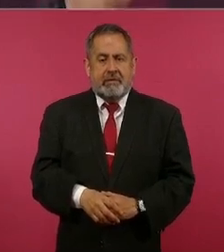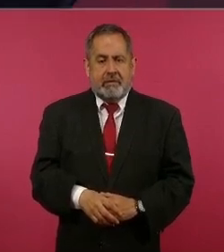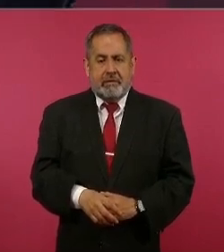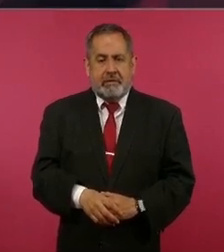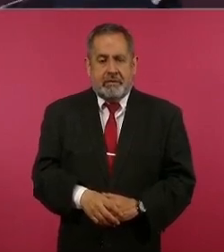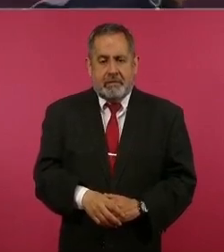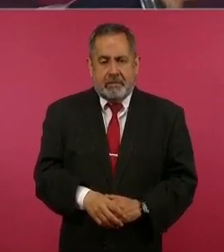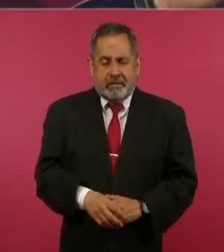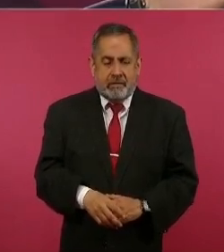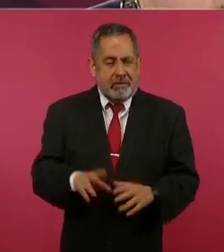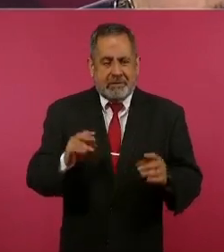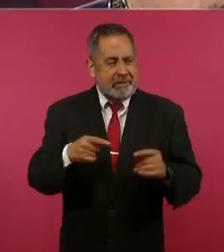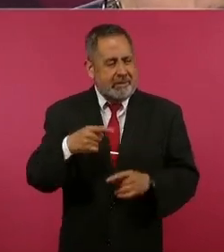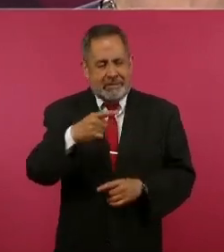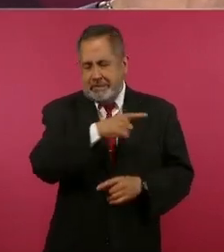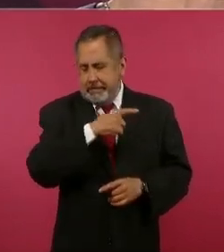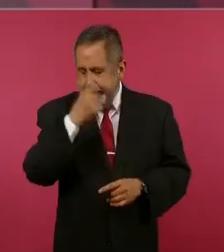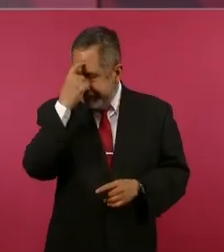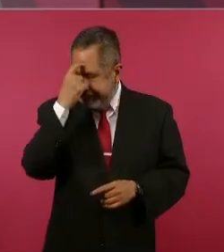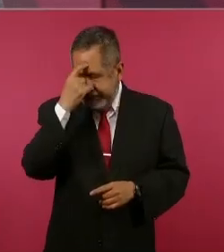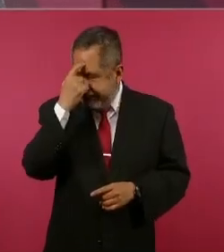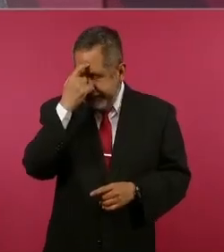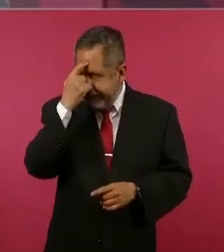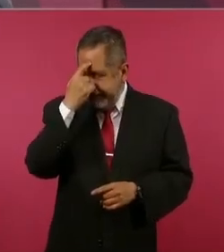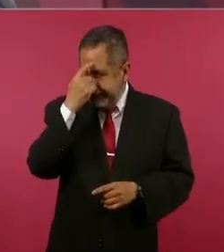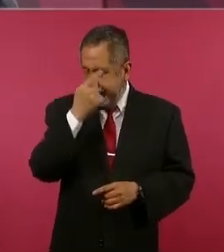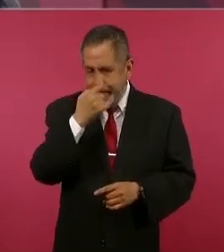la vaina esa,